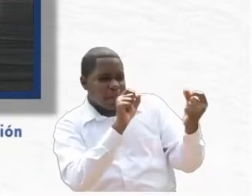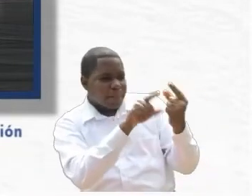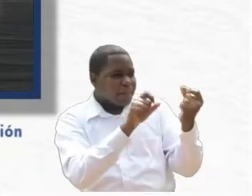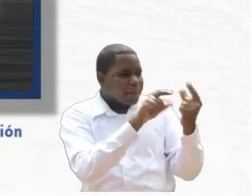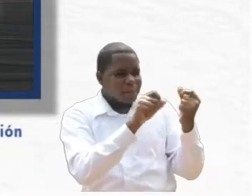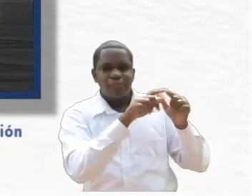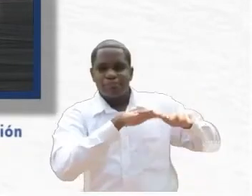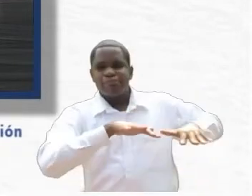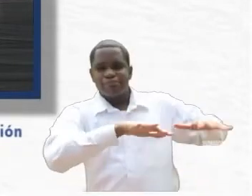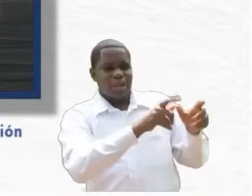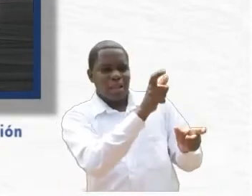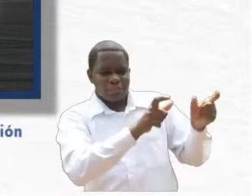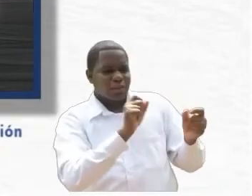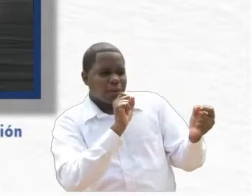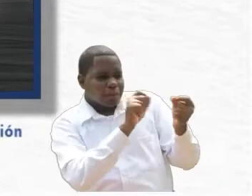en esos territorios,